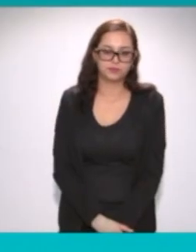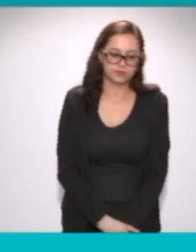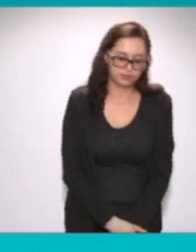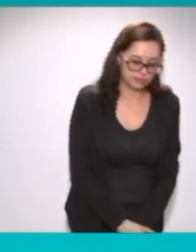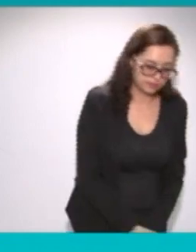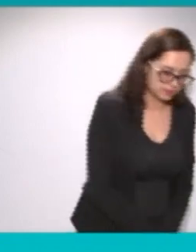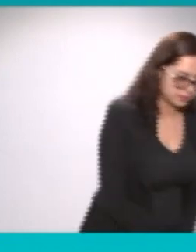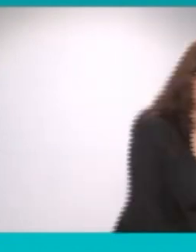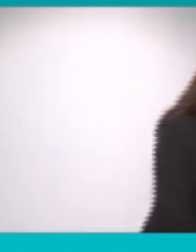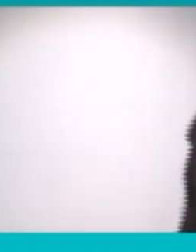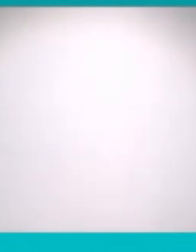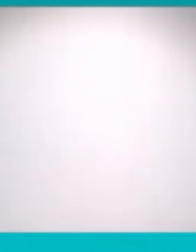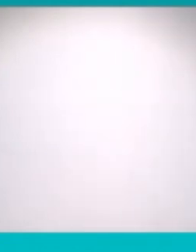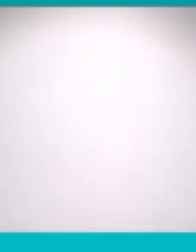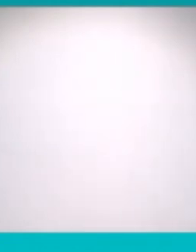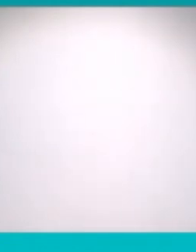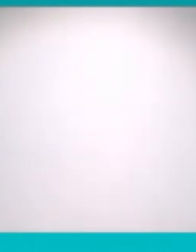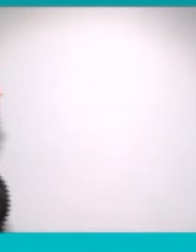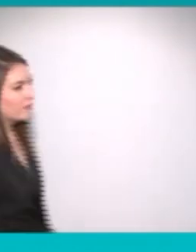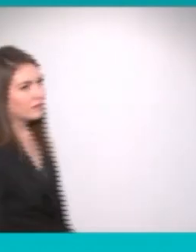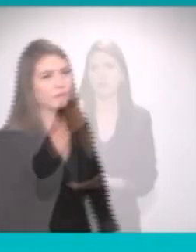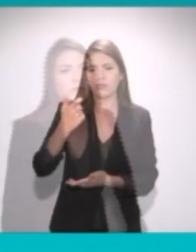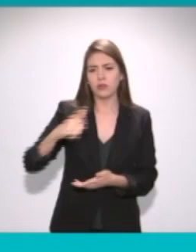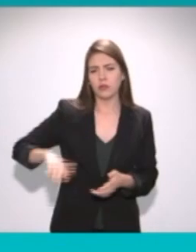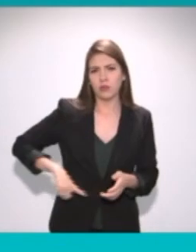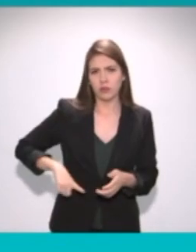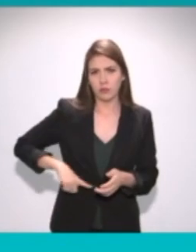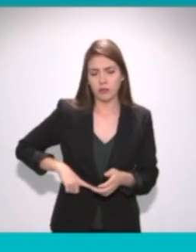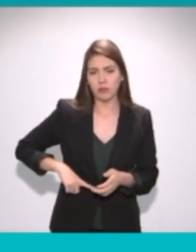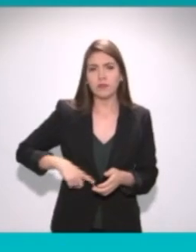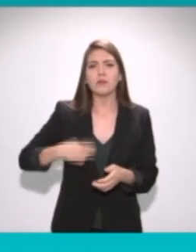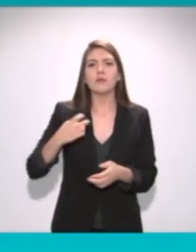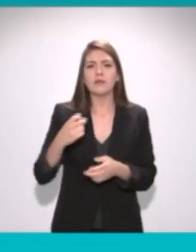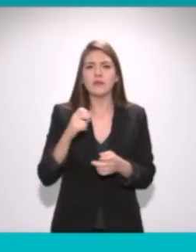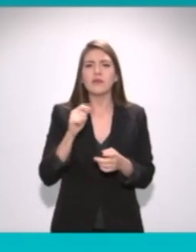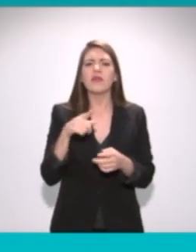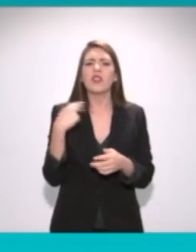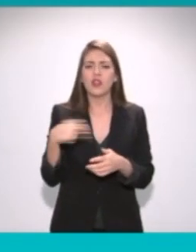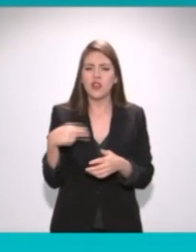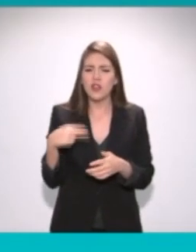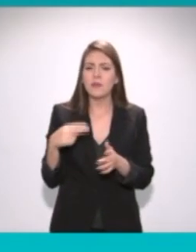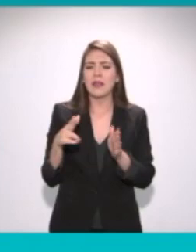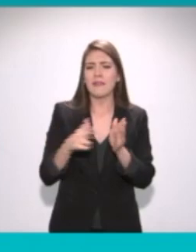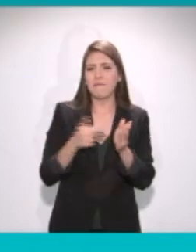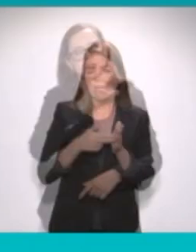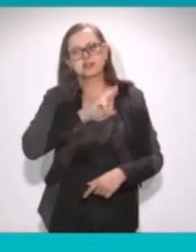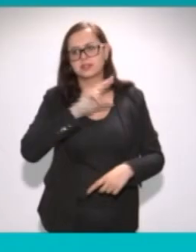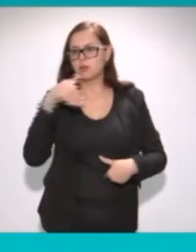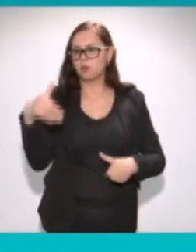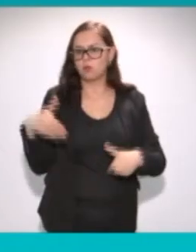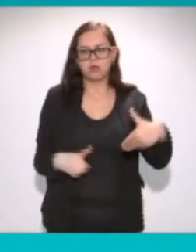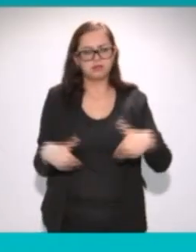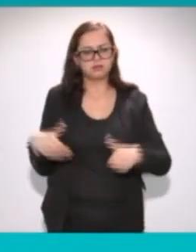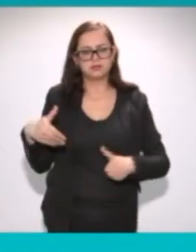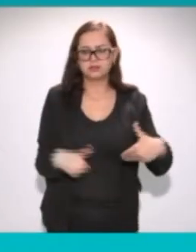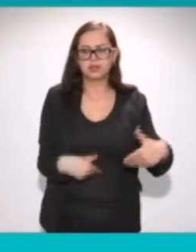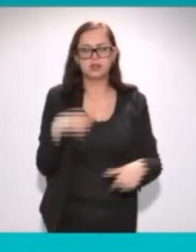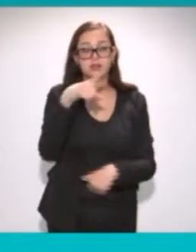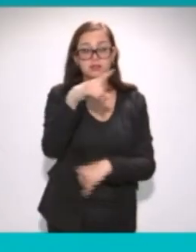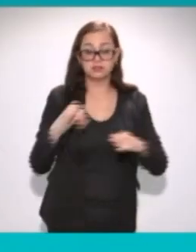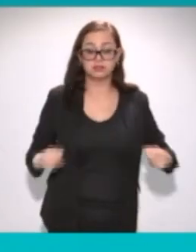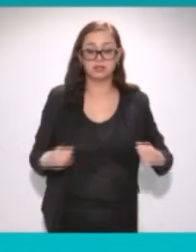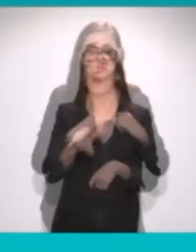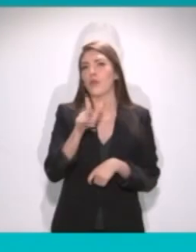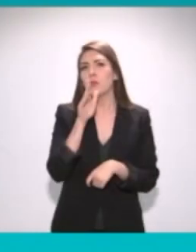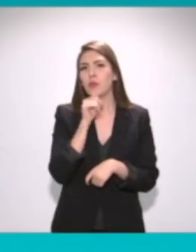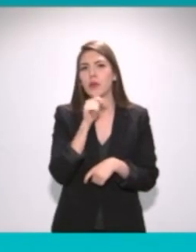problema para dar esta información. Con esos argumentos, los integrantes del Pleno votaron a favor de modificar la respuesta de la Secretaría de la Defensa e instruirle para